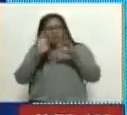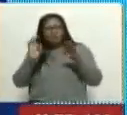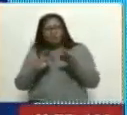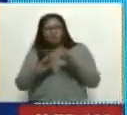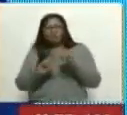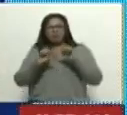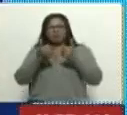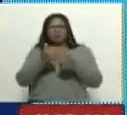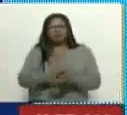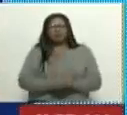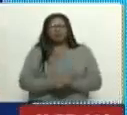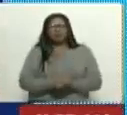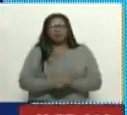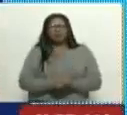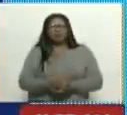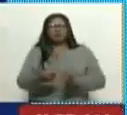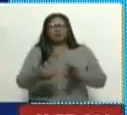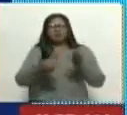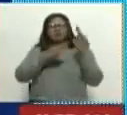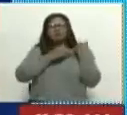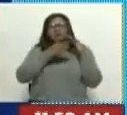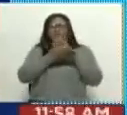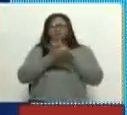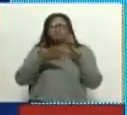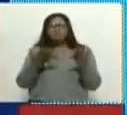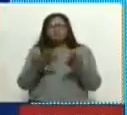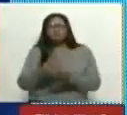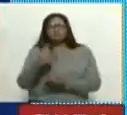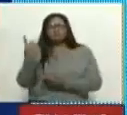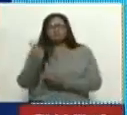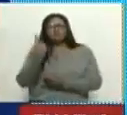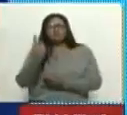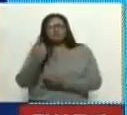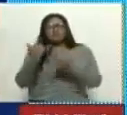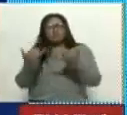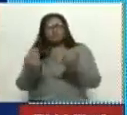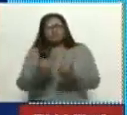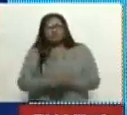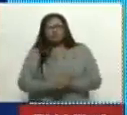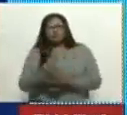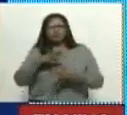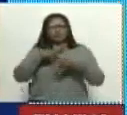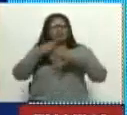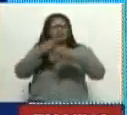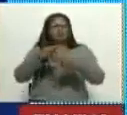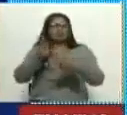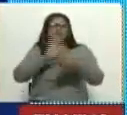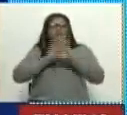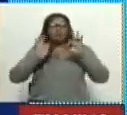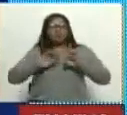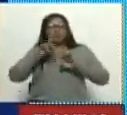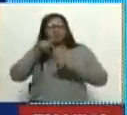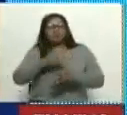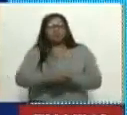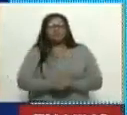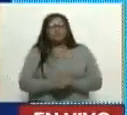donde se representaban nada más los intereses de las corporaciones